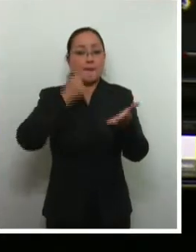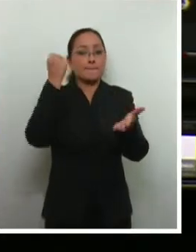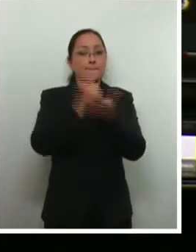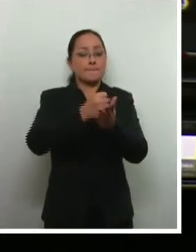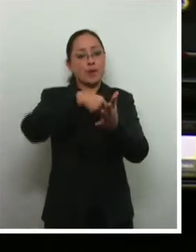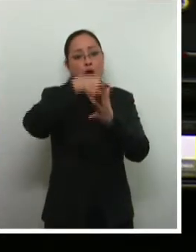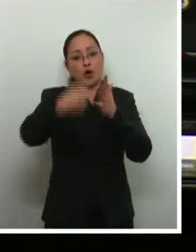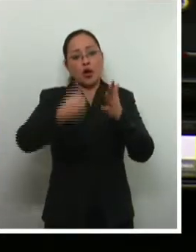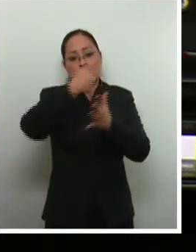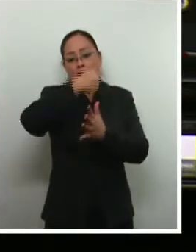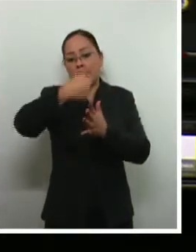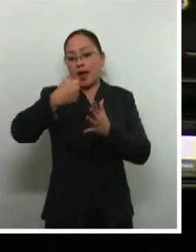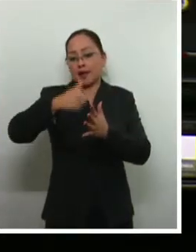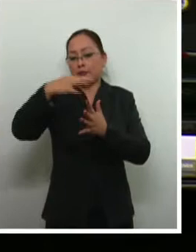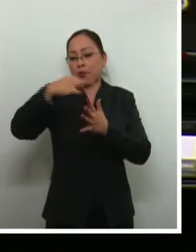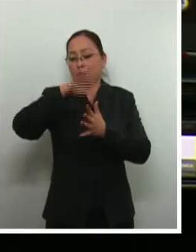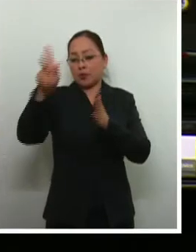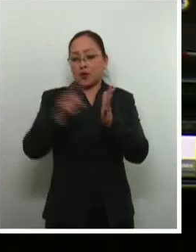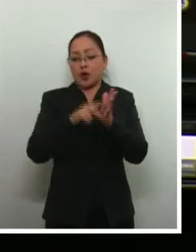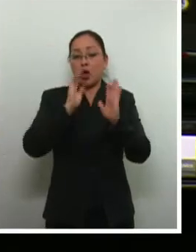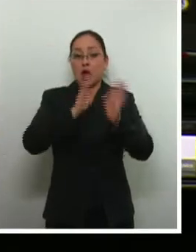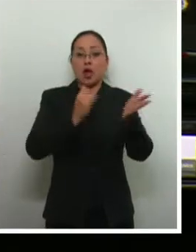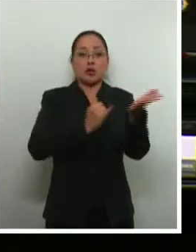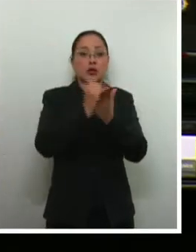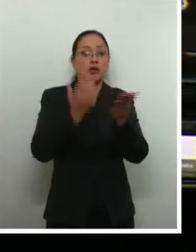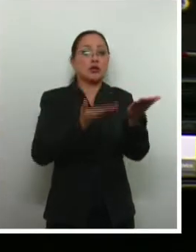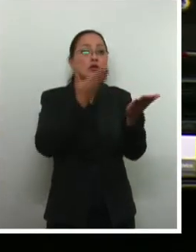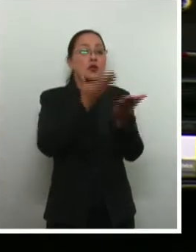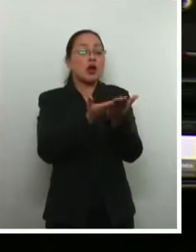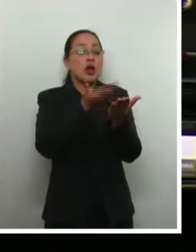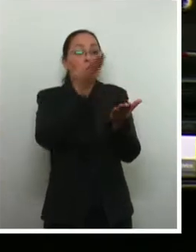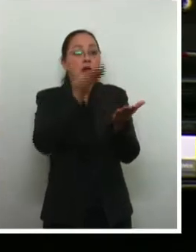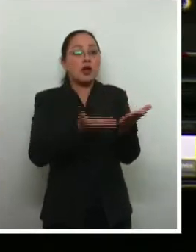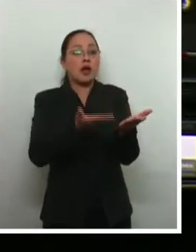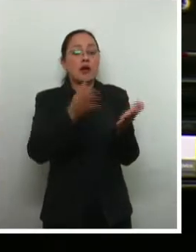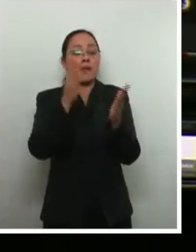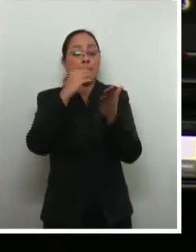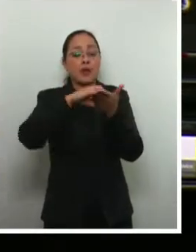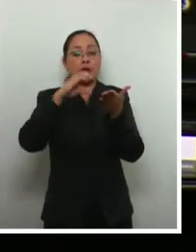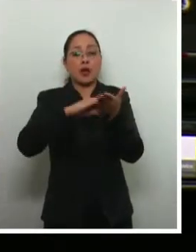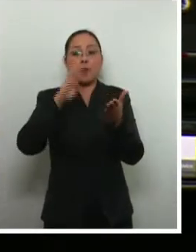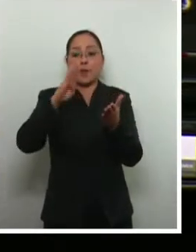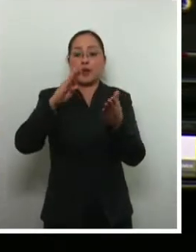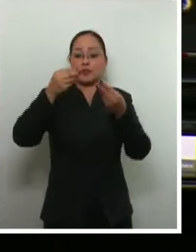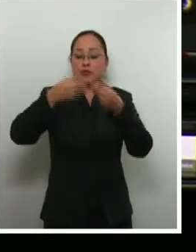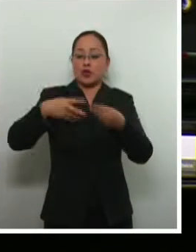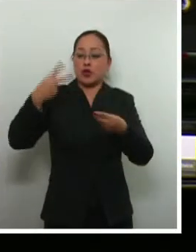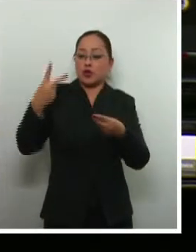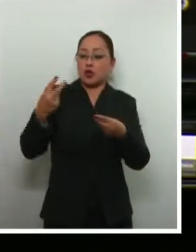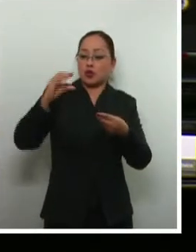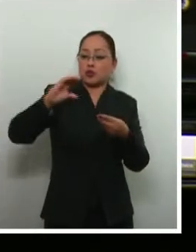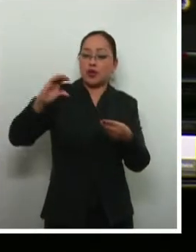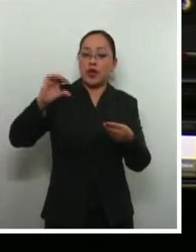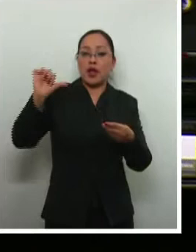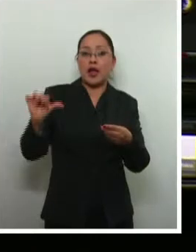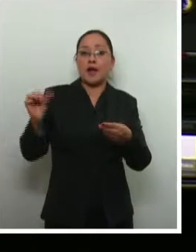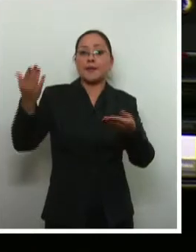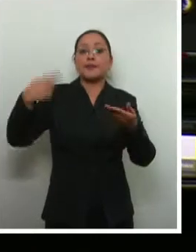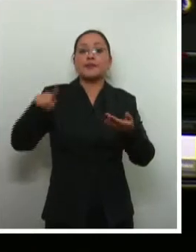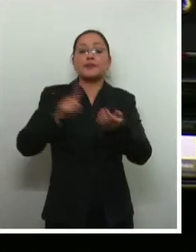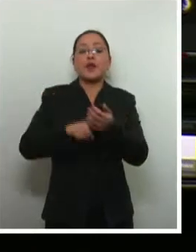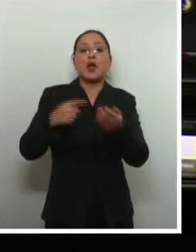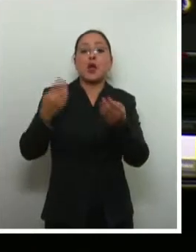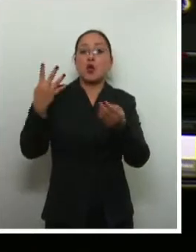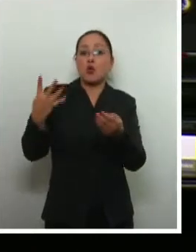en lo general y en lo particular, en términos del dictamen, el apartado B, numeral 2, inciso A, el